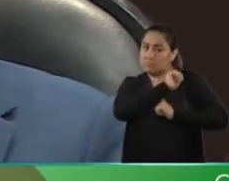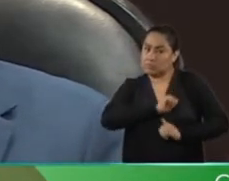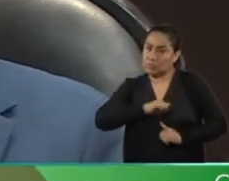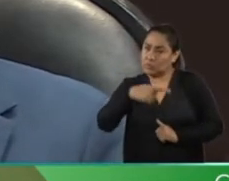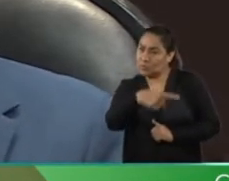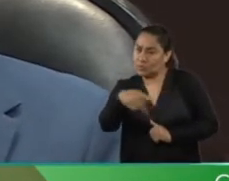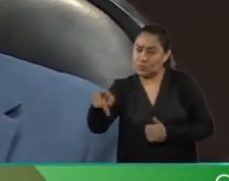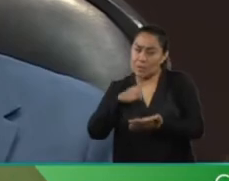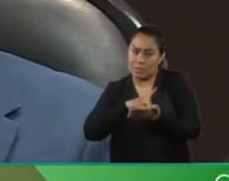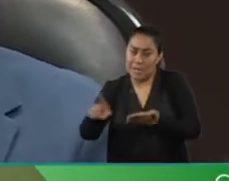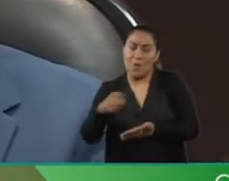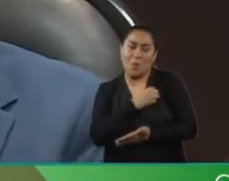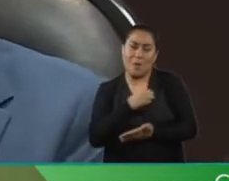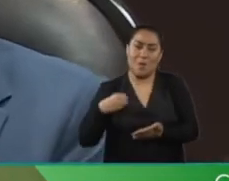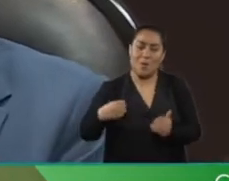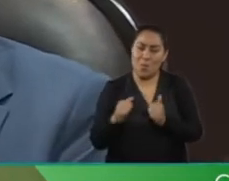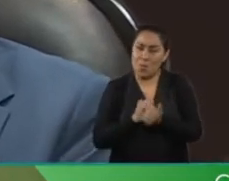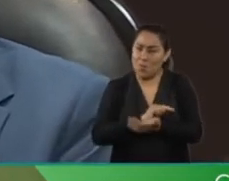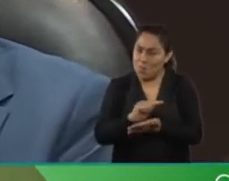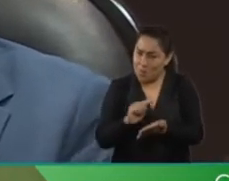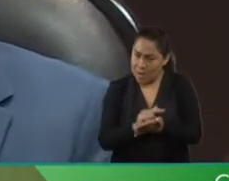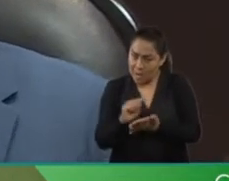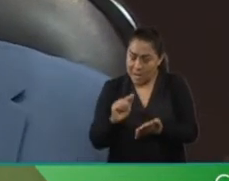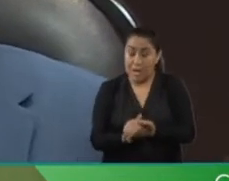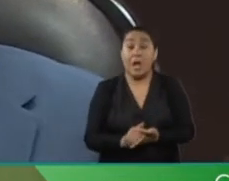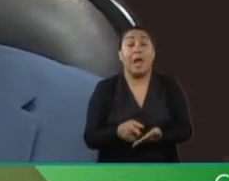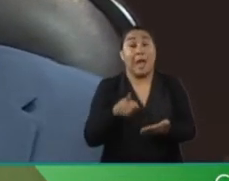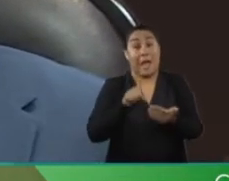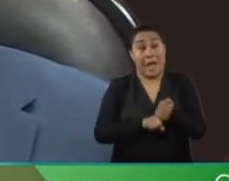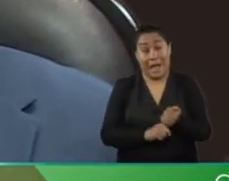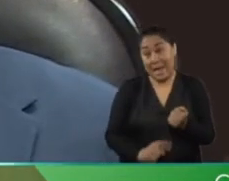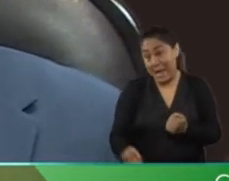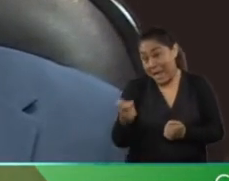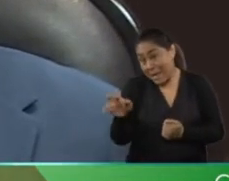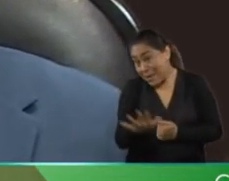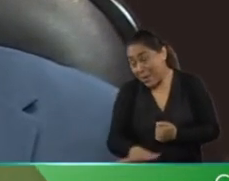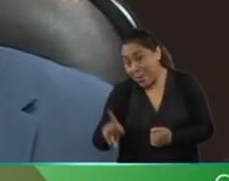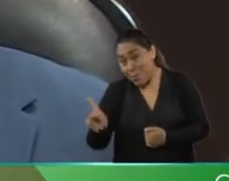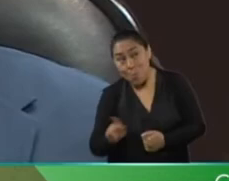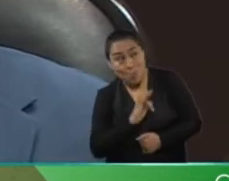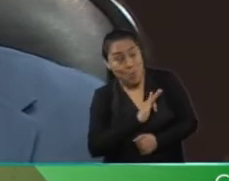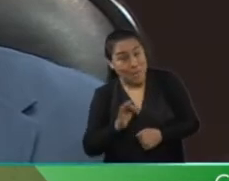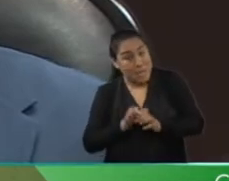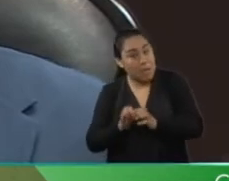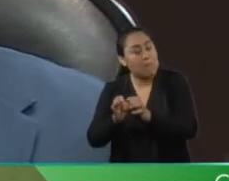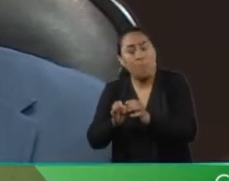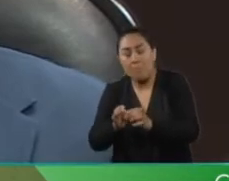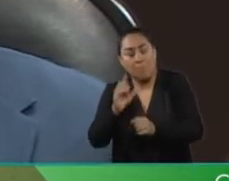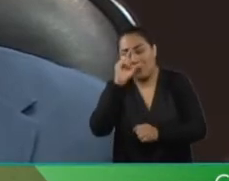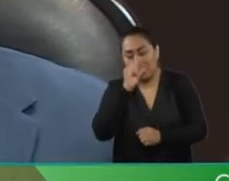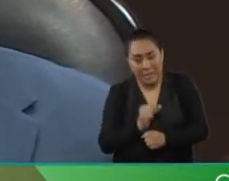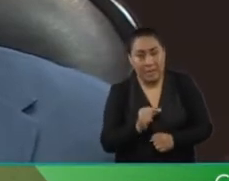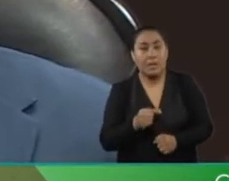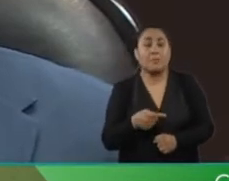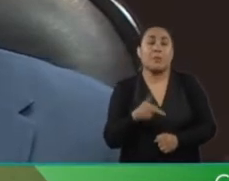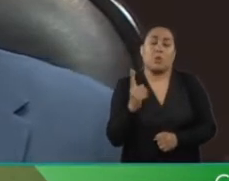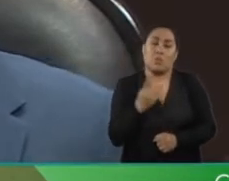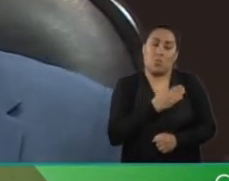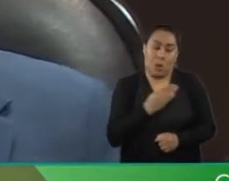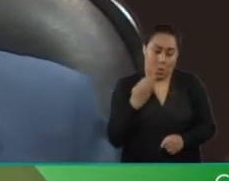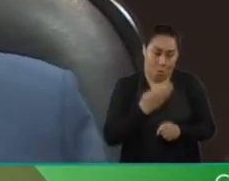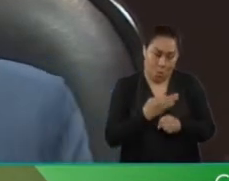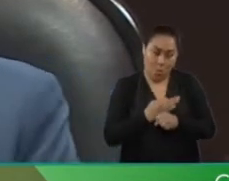y obligaciones jurídicas. Con estas medidas, la autonomía quedó seriamente disminuida. Afortunadamente, los